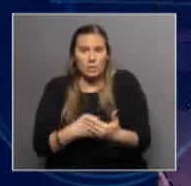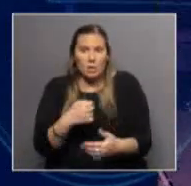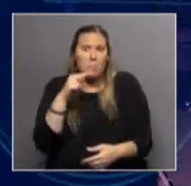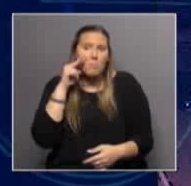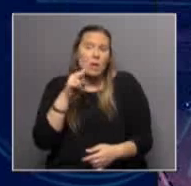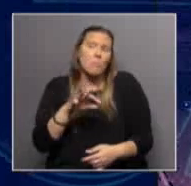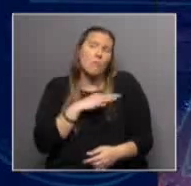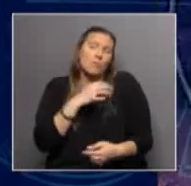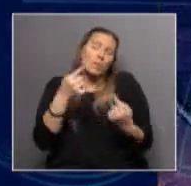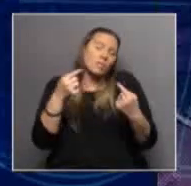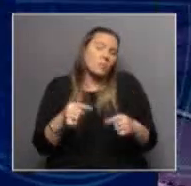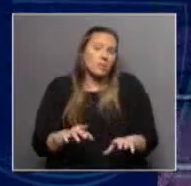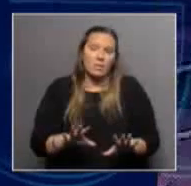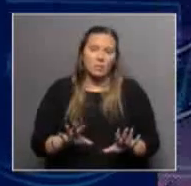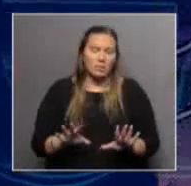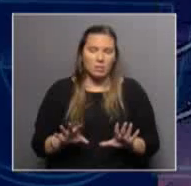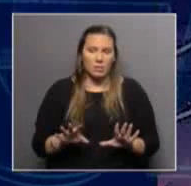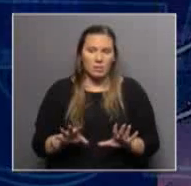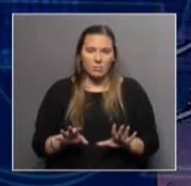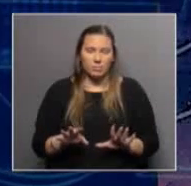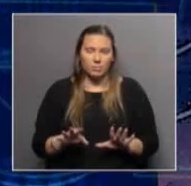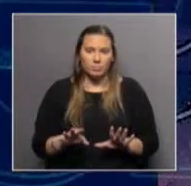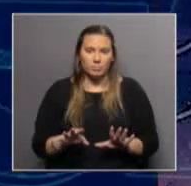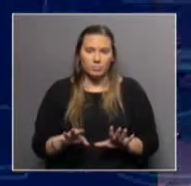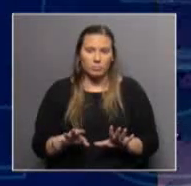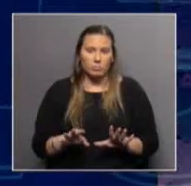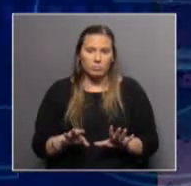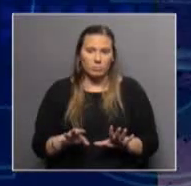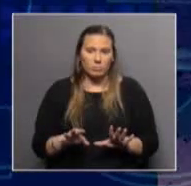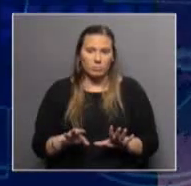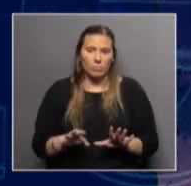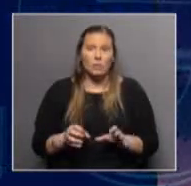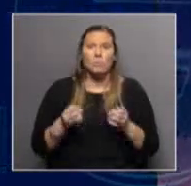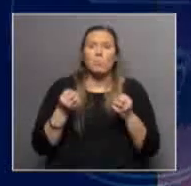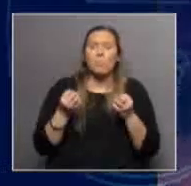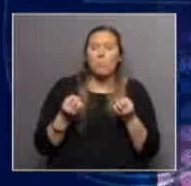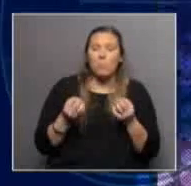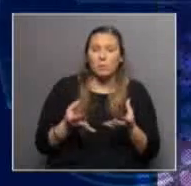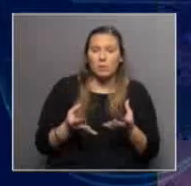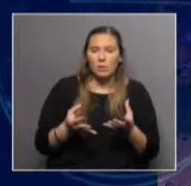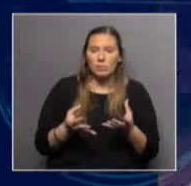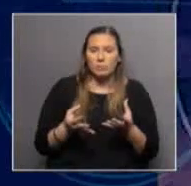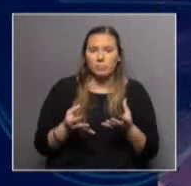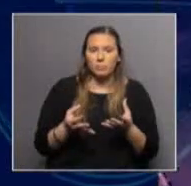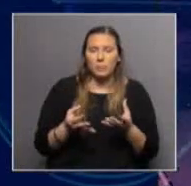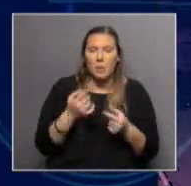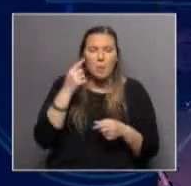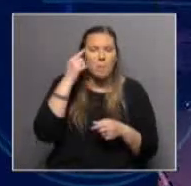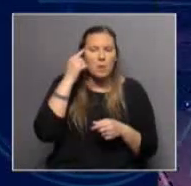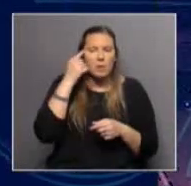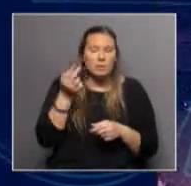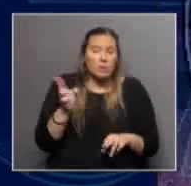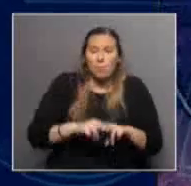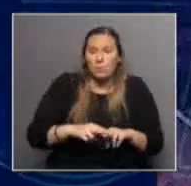vida diferente, ¿no? De diferente manera, porque, ¿cómo te puedo explicar? ¿Viste cuando vos pensás que te